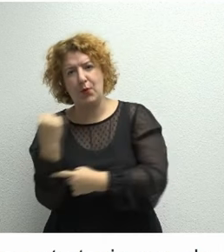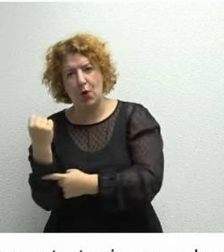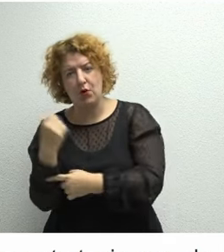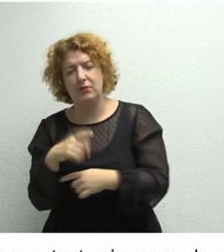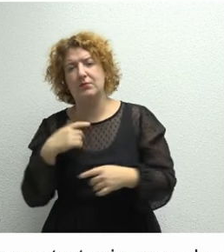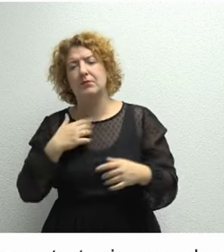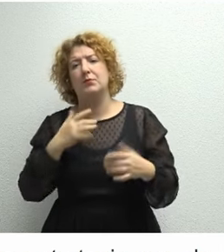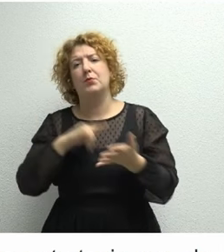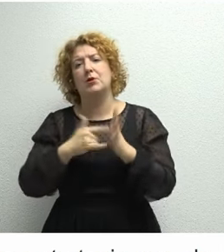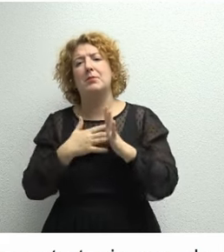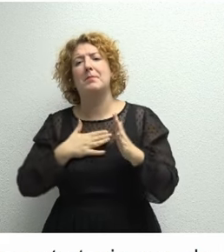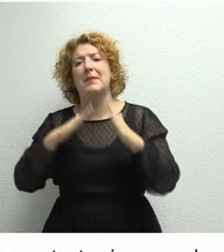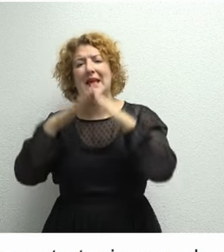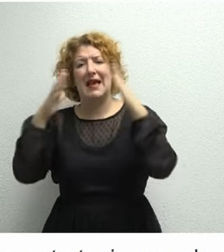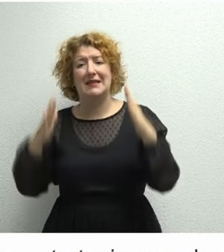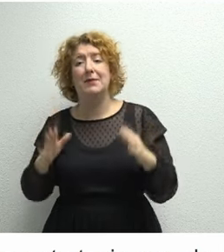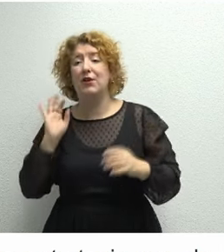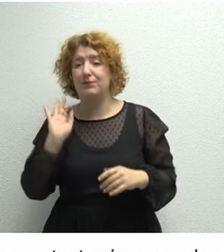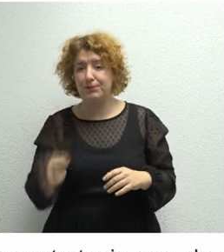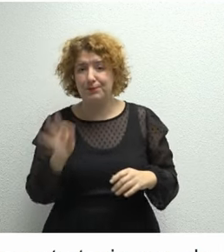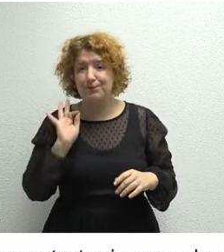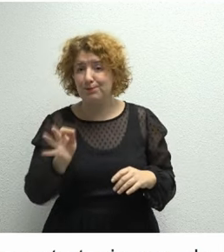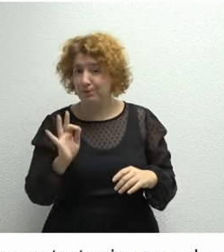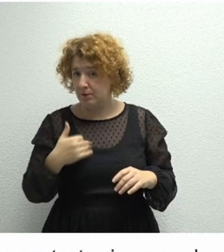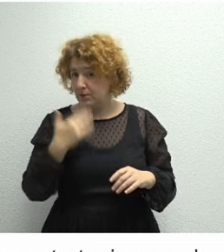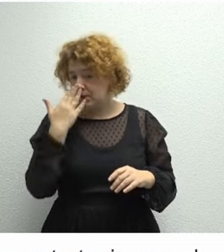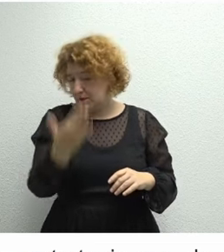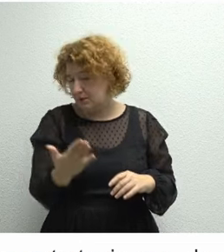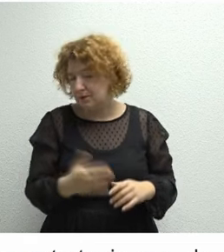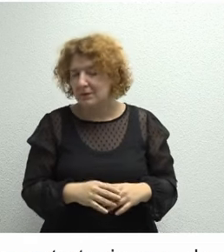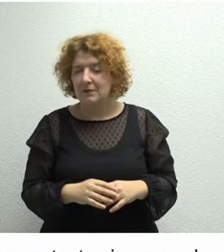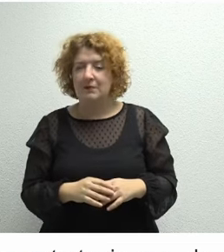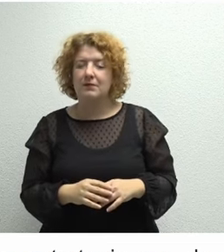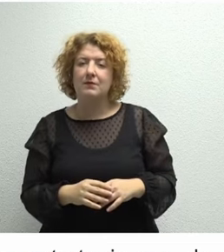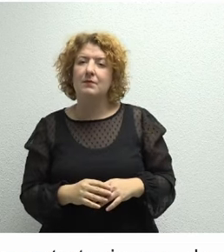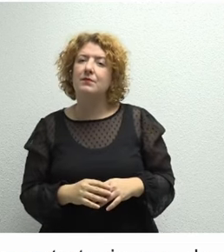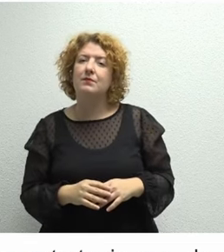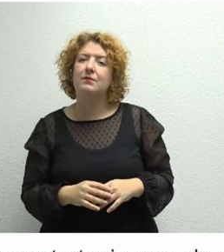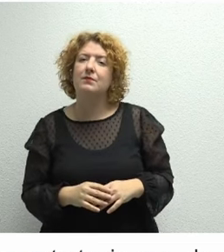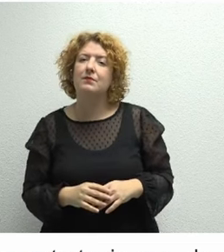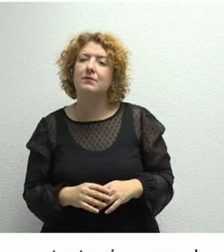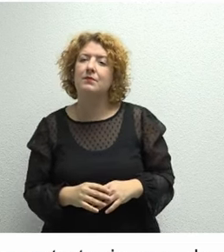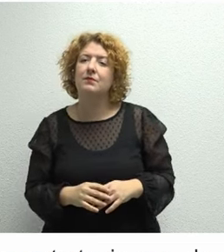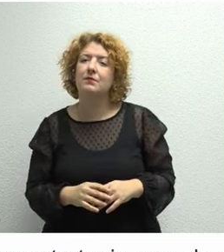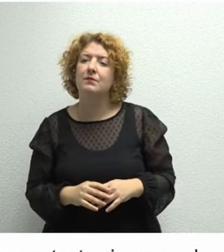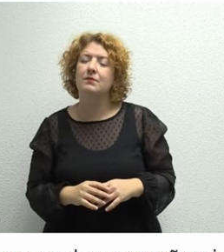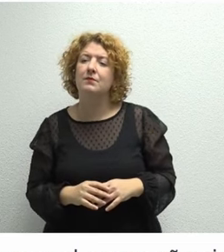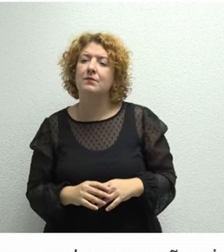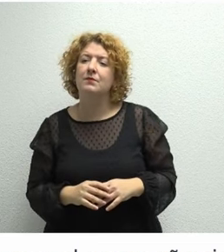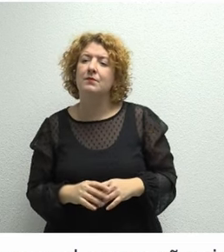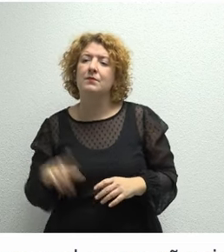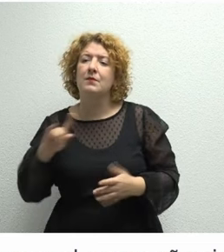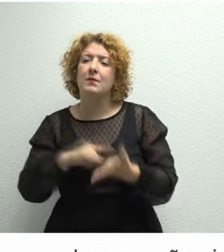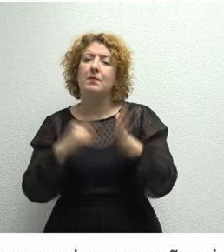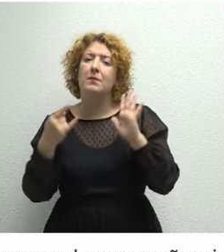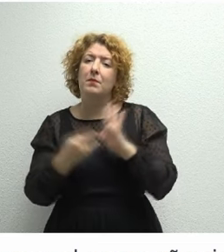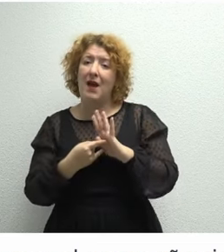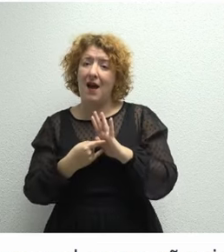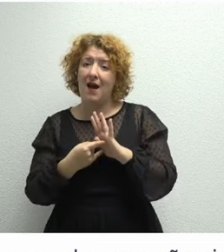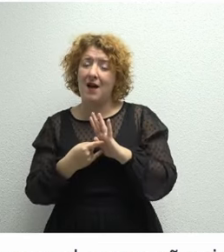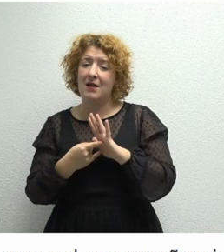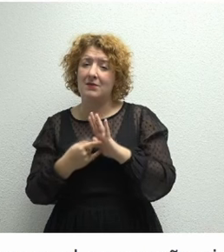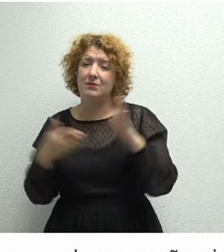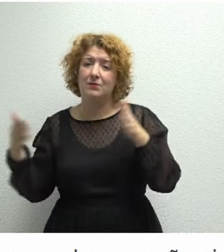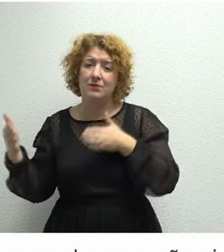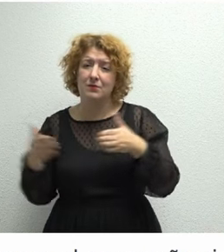proyecto mi casa pero es verdad que lo el todo el itinerario que se despliega en ese plan todo el